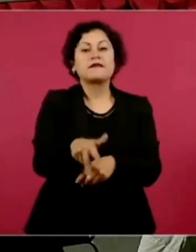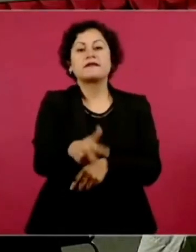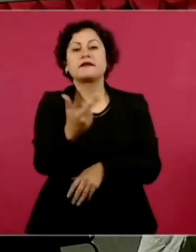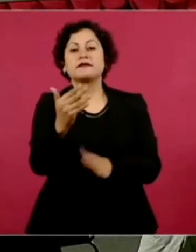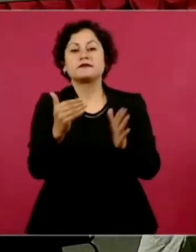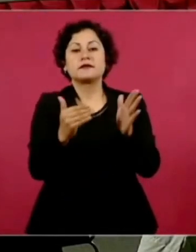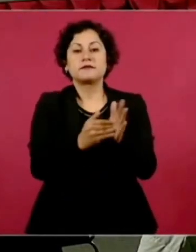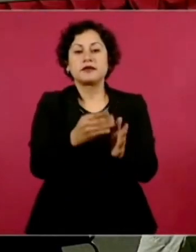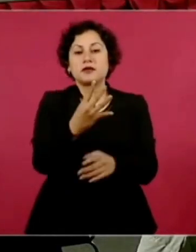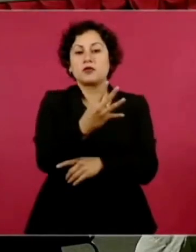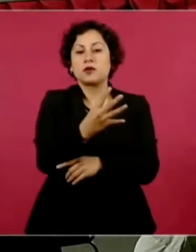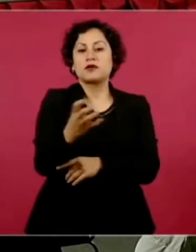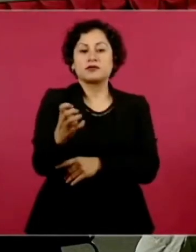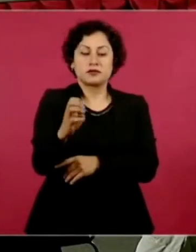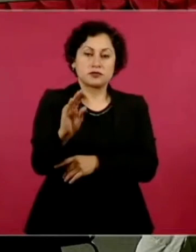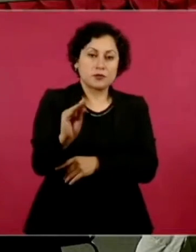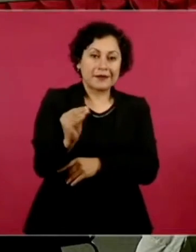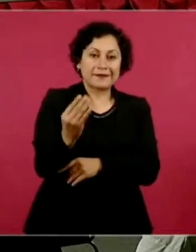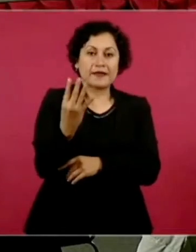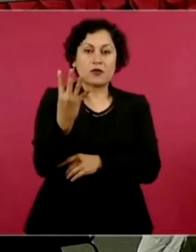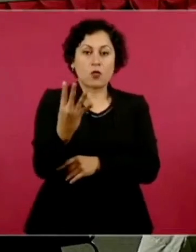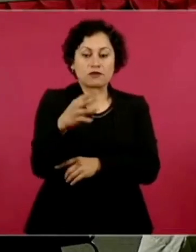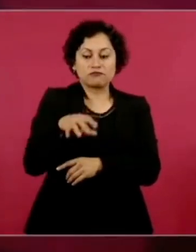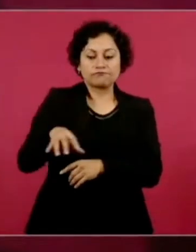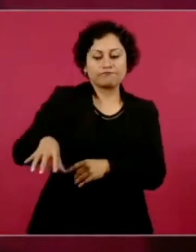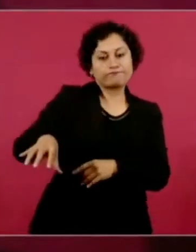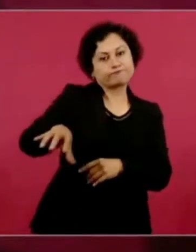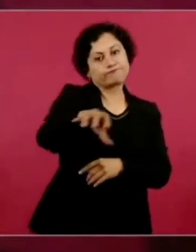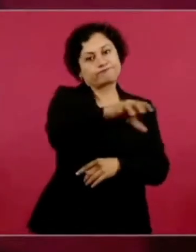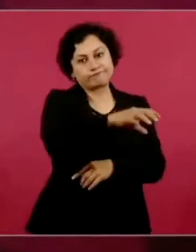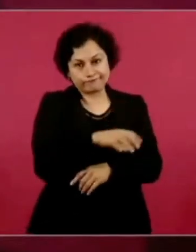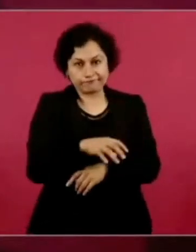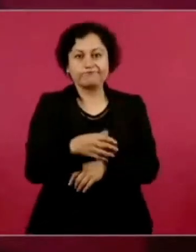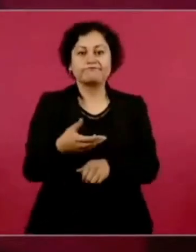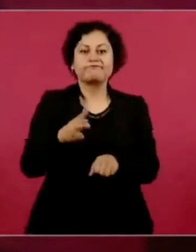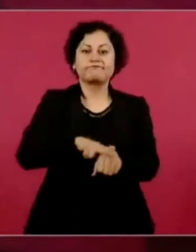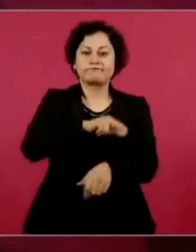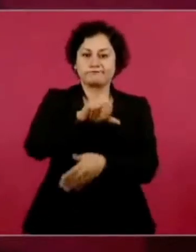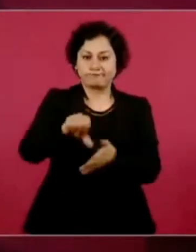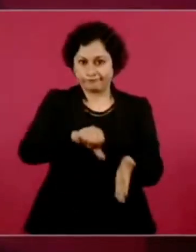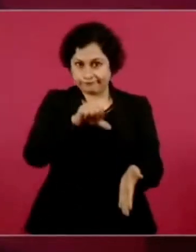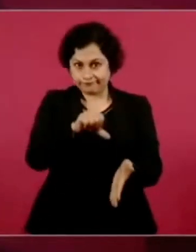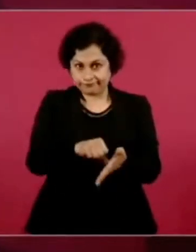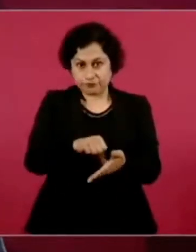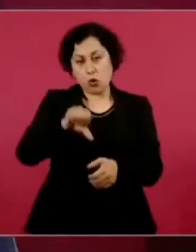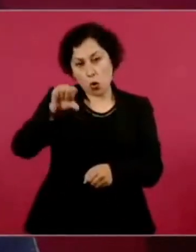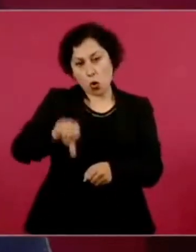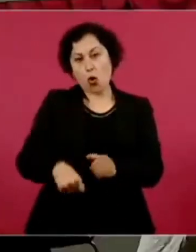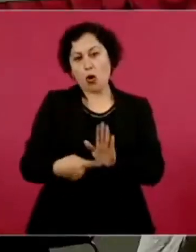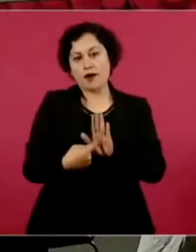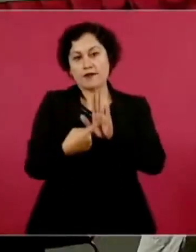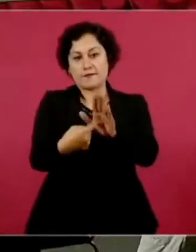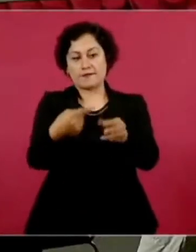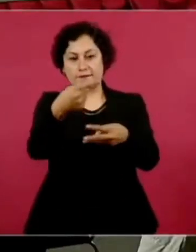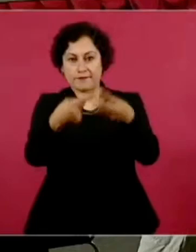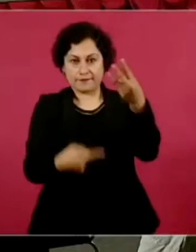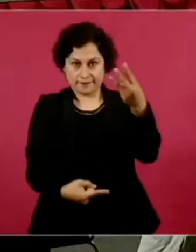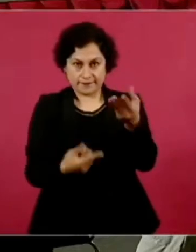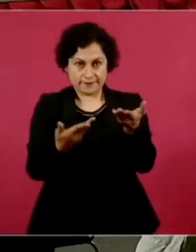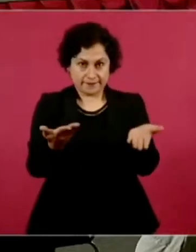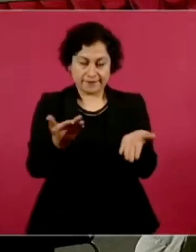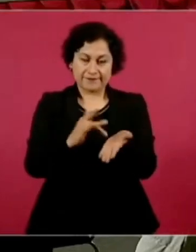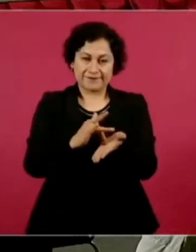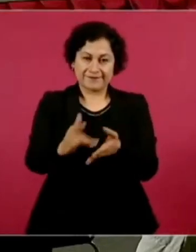13.494 unidades. Esto es lo que se propone para hoy y con mucho gusto los atendemos. Gracias.